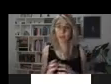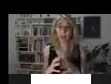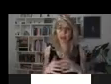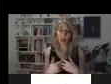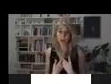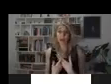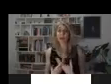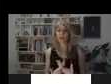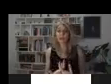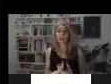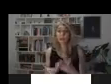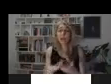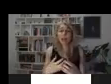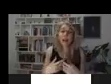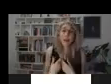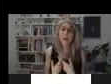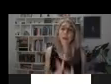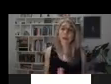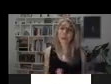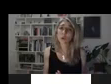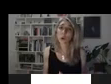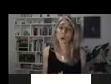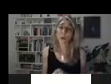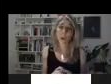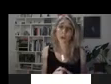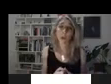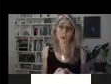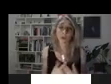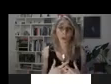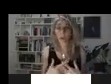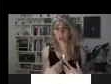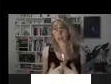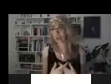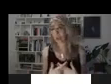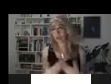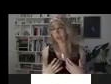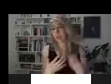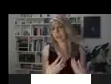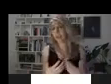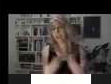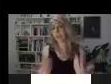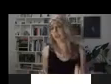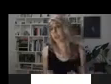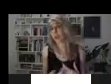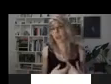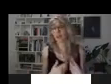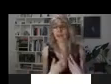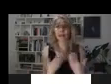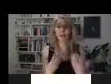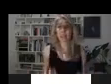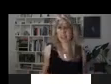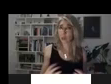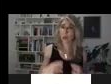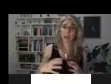de cada obra. Acá cobran mucho protagonismo todo lo que tiene que ver, en el caso más histórico, con